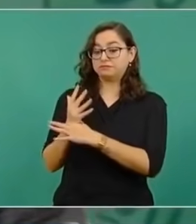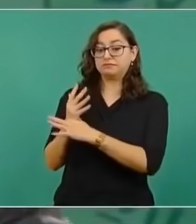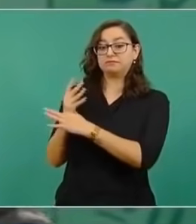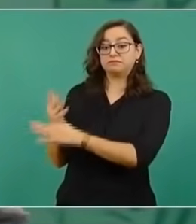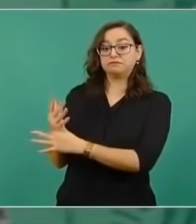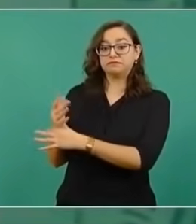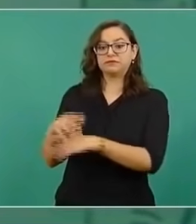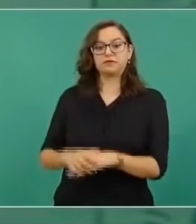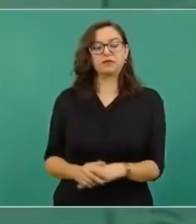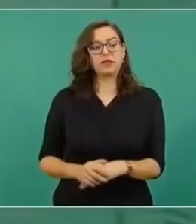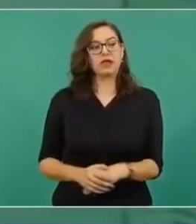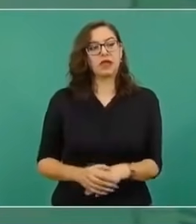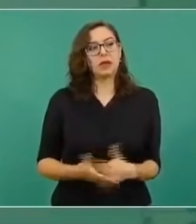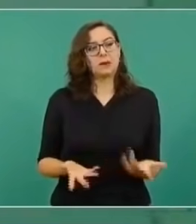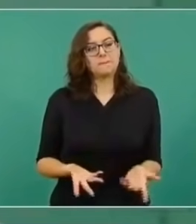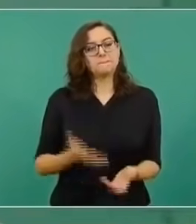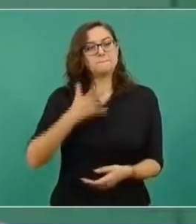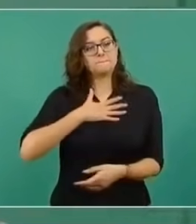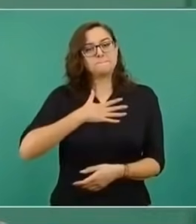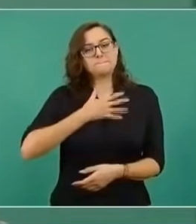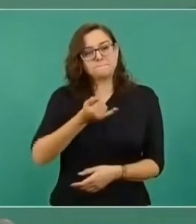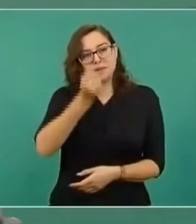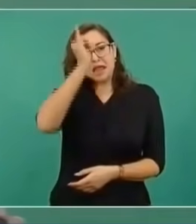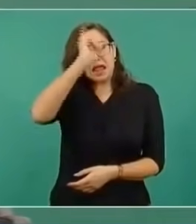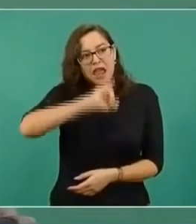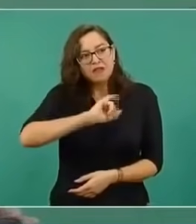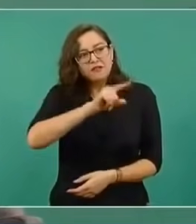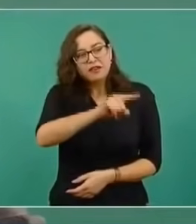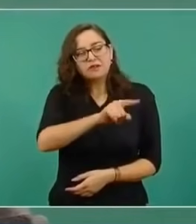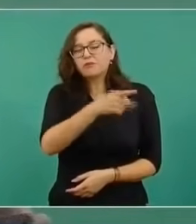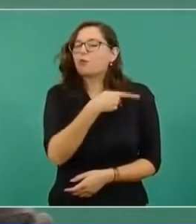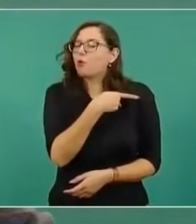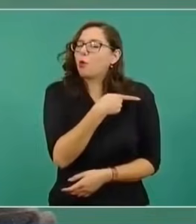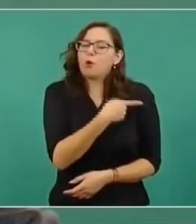pobrecito mi patrón, piensa que el pobre soy yo.